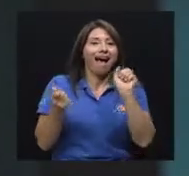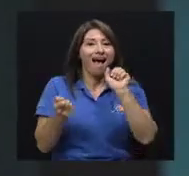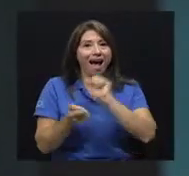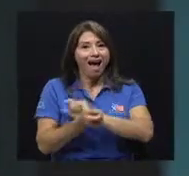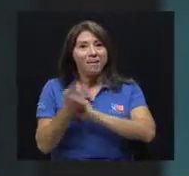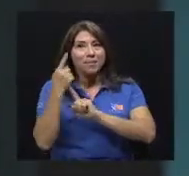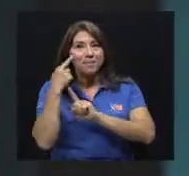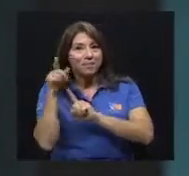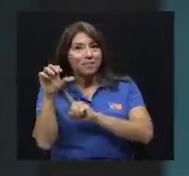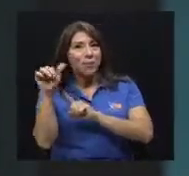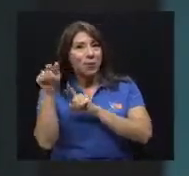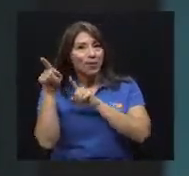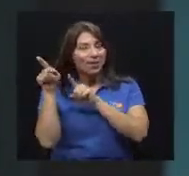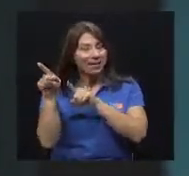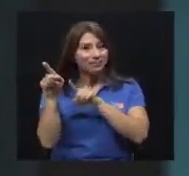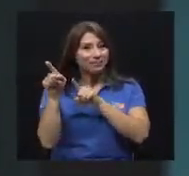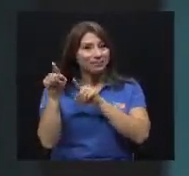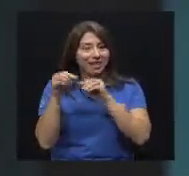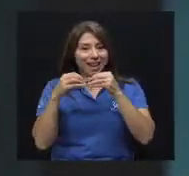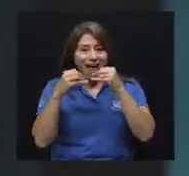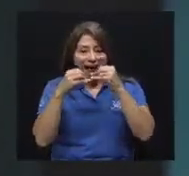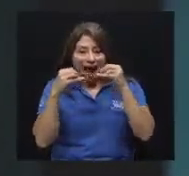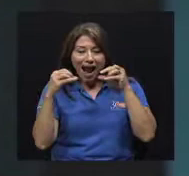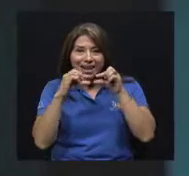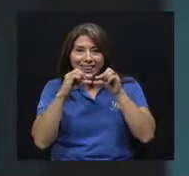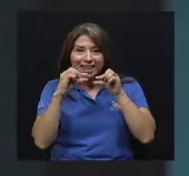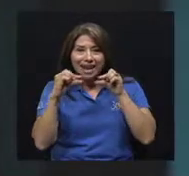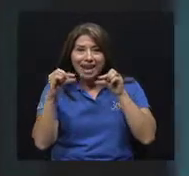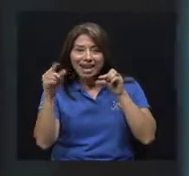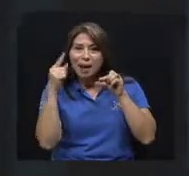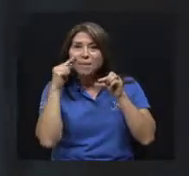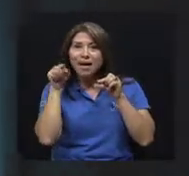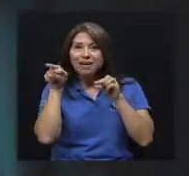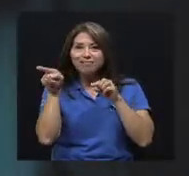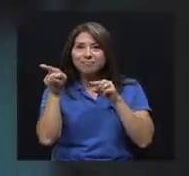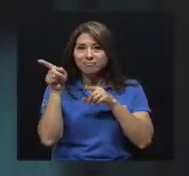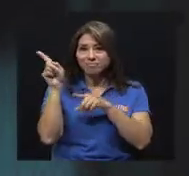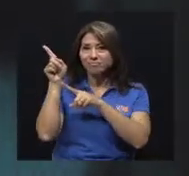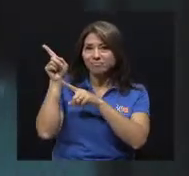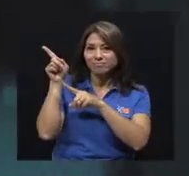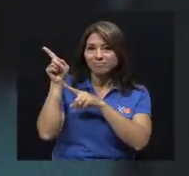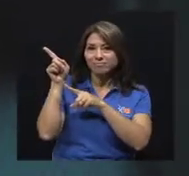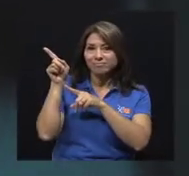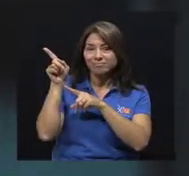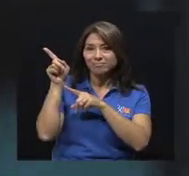teniendo más bien una arteria así de obstruida.